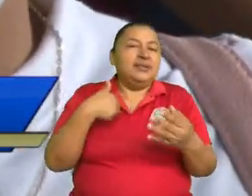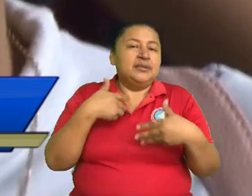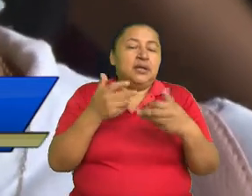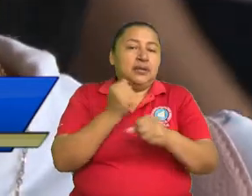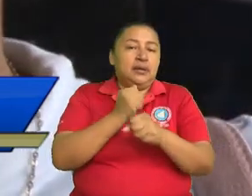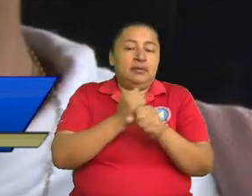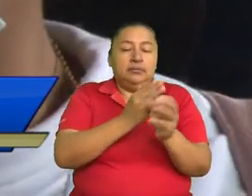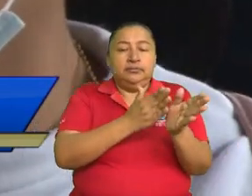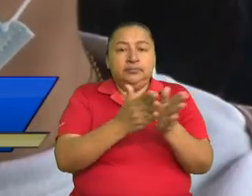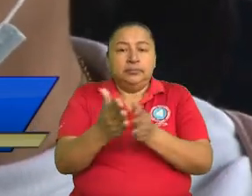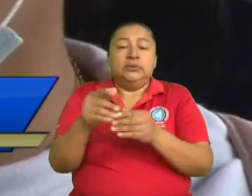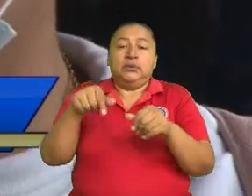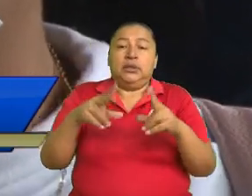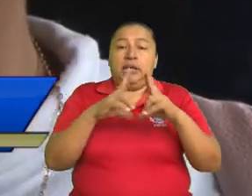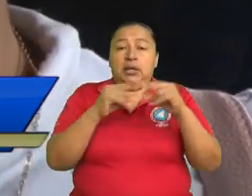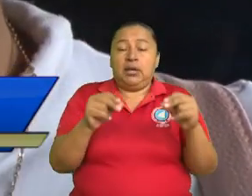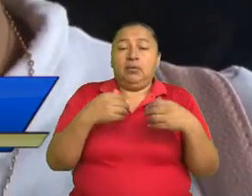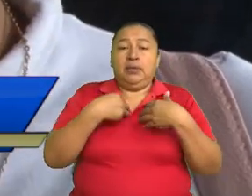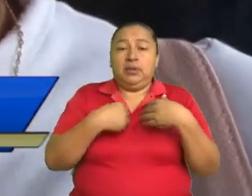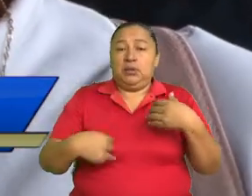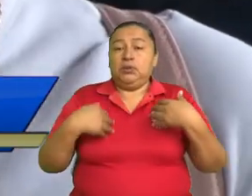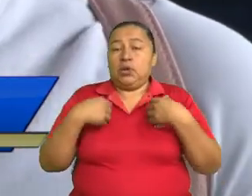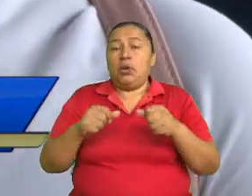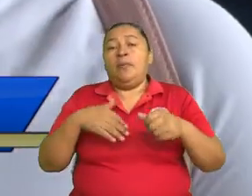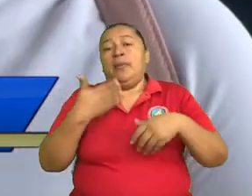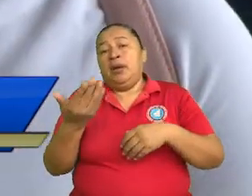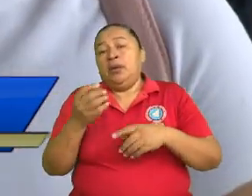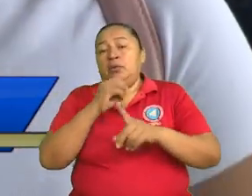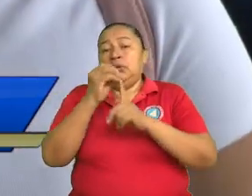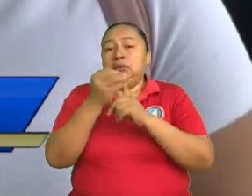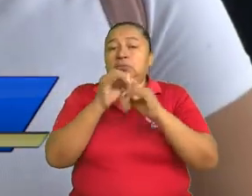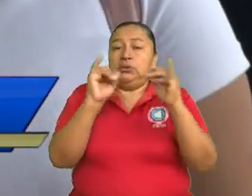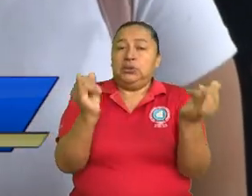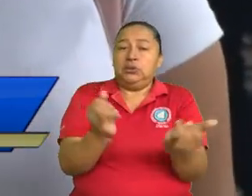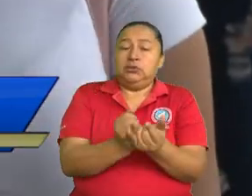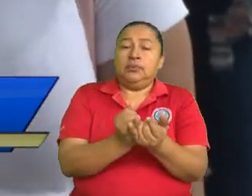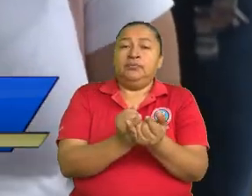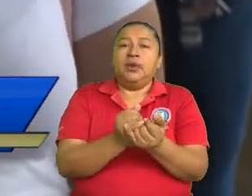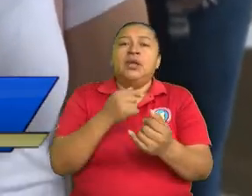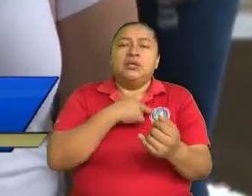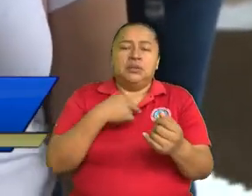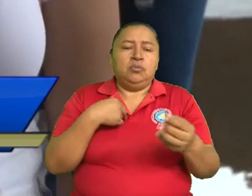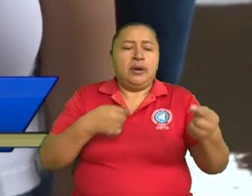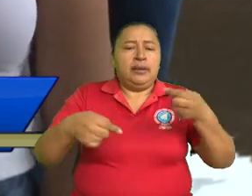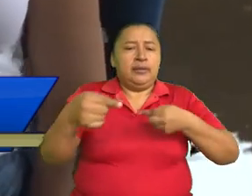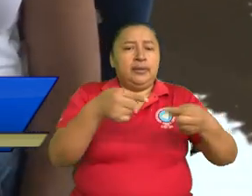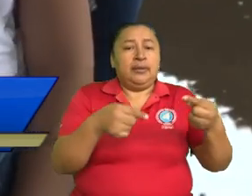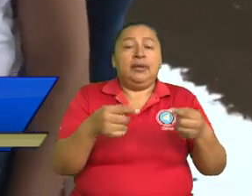sanitarias internacionales, elaboramos una estrategia con varios escenarios, ¿verdad?